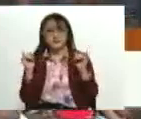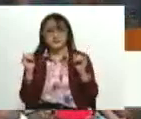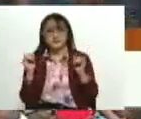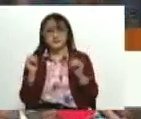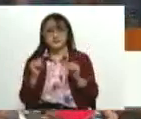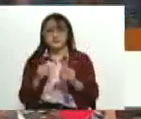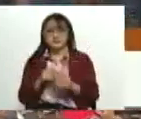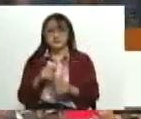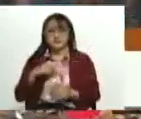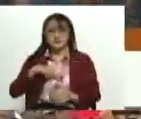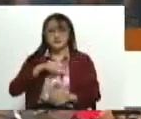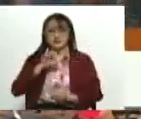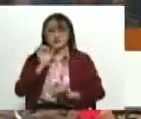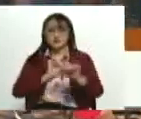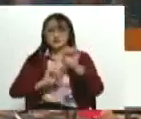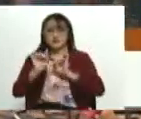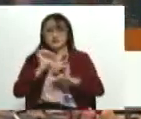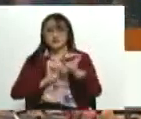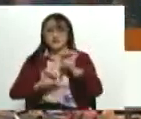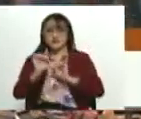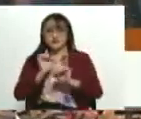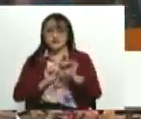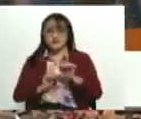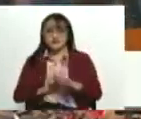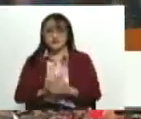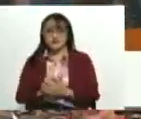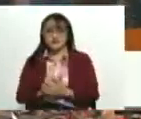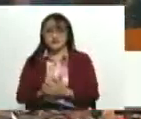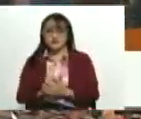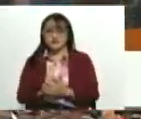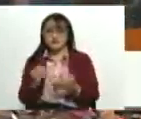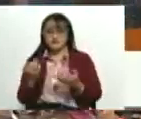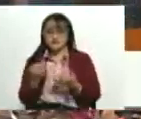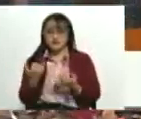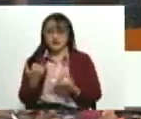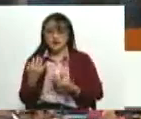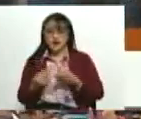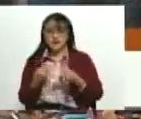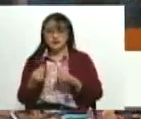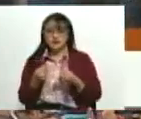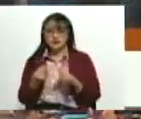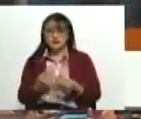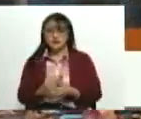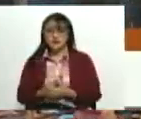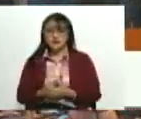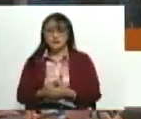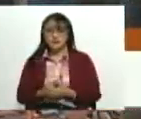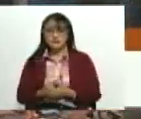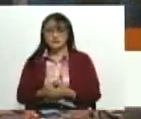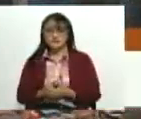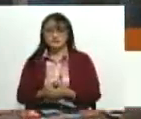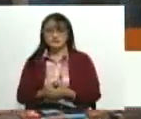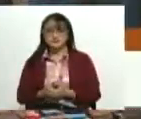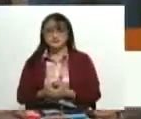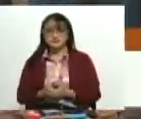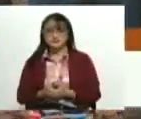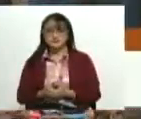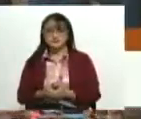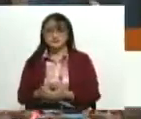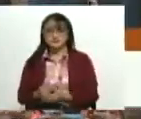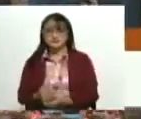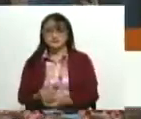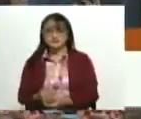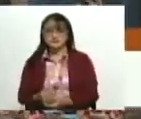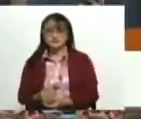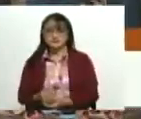vamos a defender al costo que sea necesario. Y es lo que estamos haciendo. Y hoy esta demostración de unidad, de